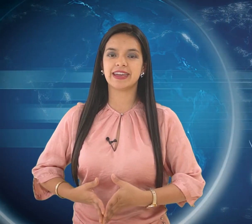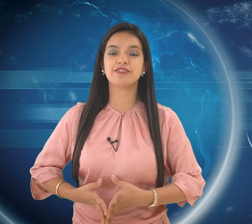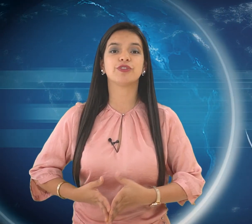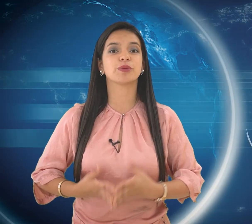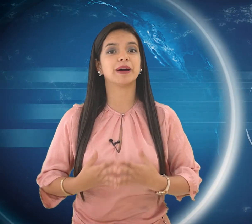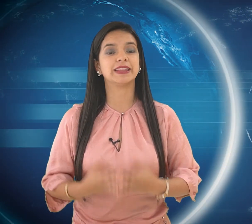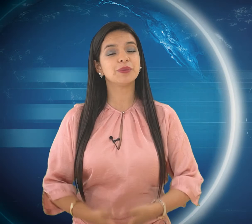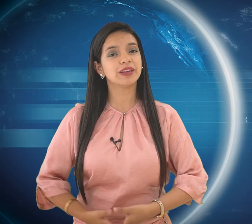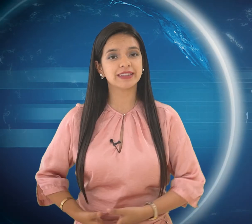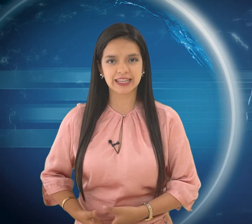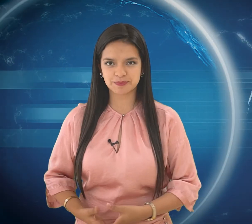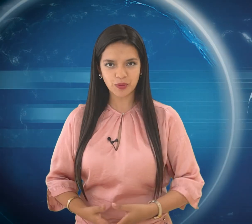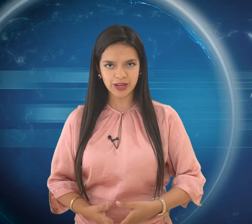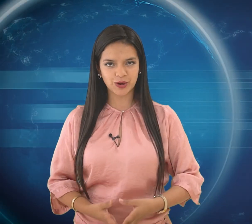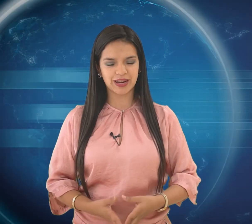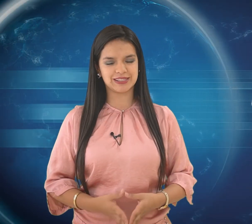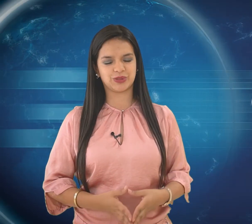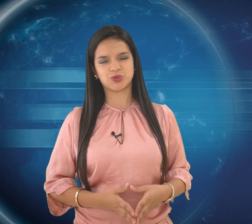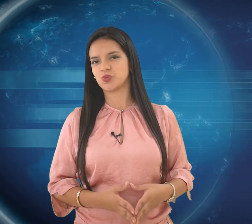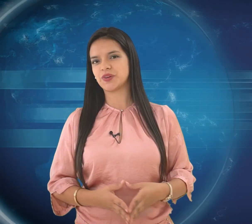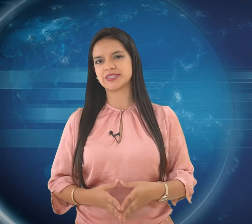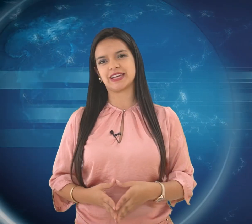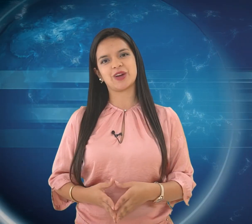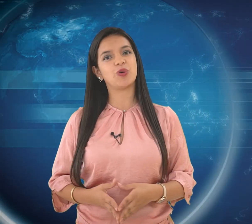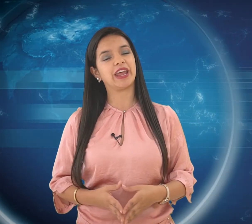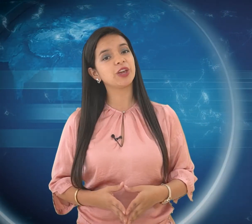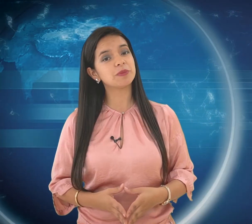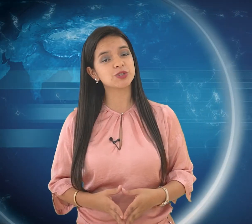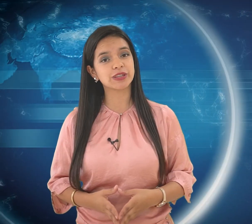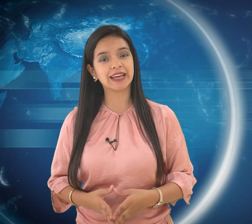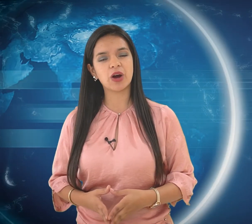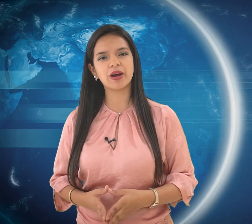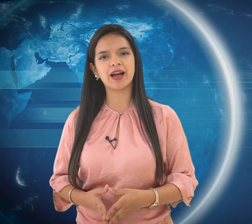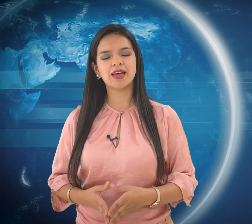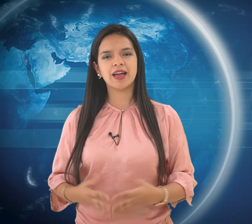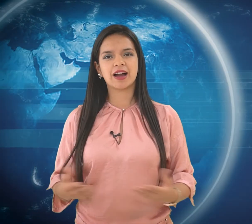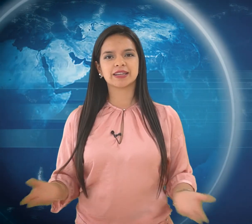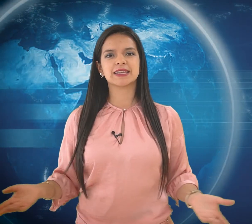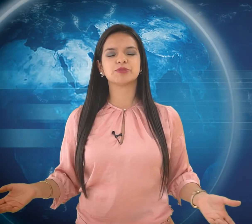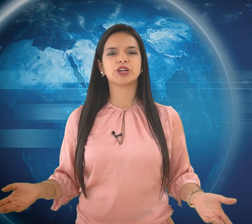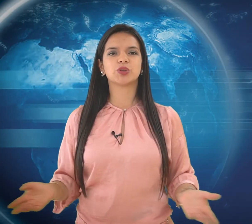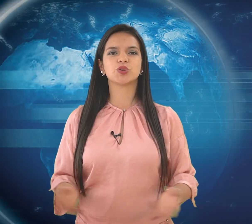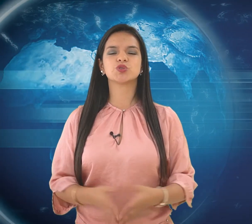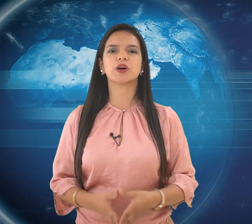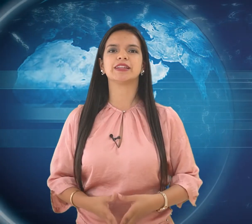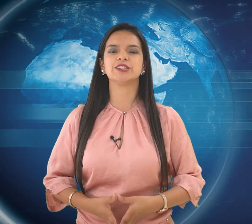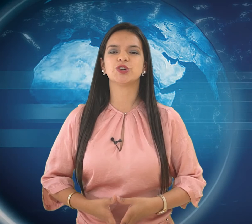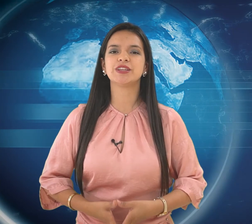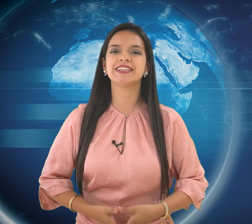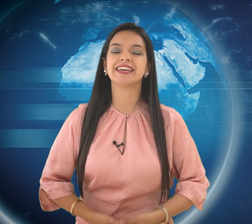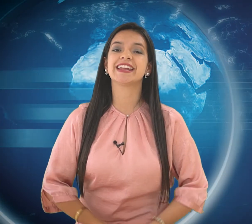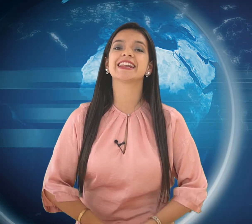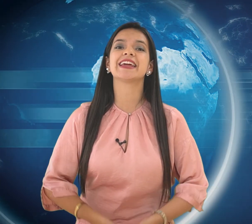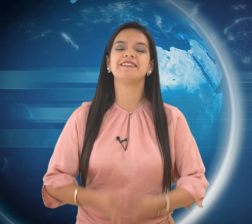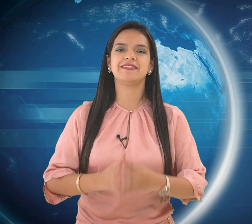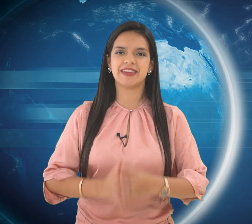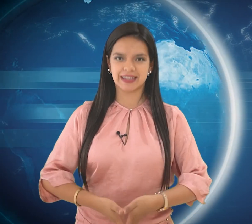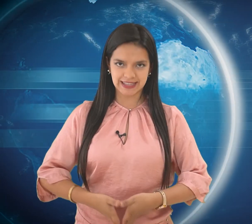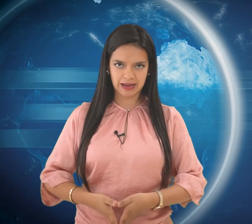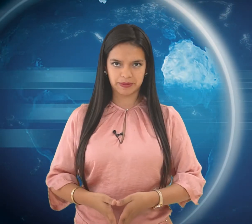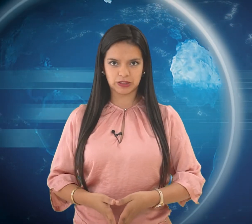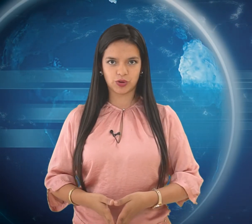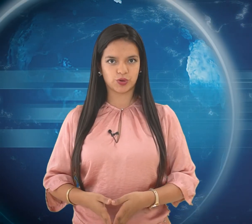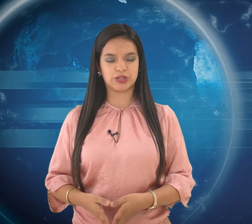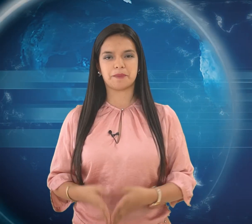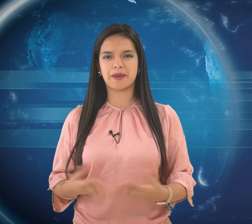TV, informativo de interés público de la Institución Universitaria Colegio Mayor del Cauca. Agradecemos a todos su atención y si quieren revivir